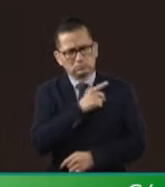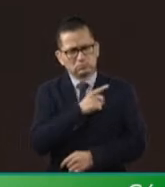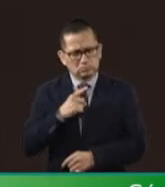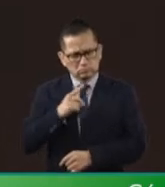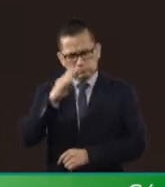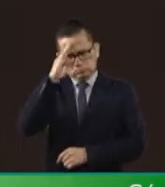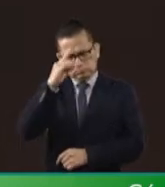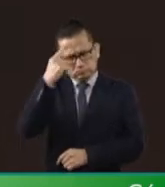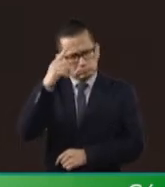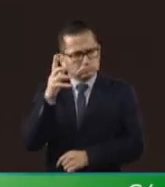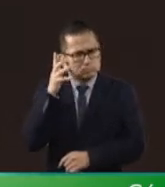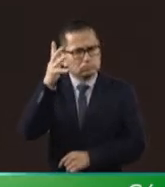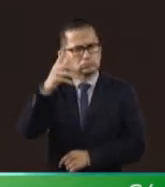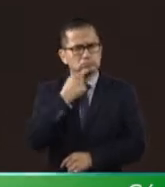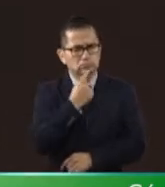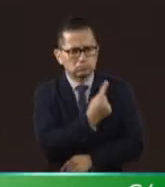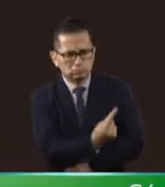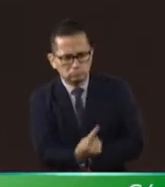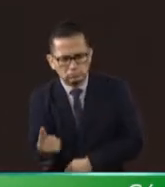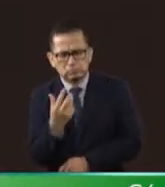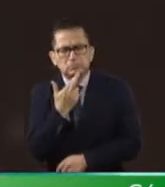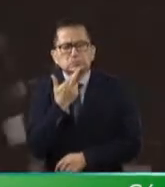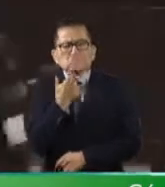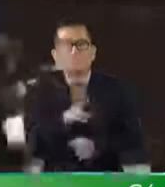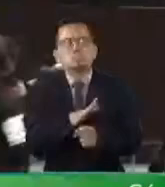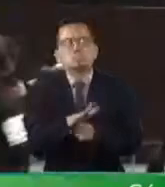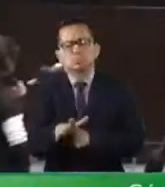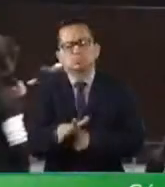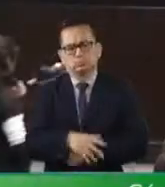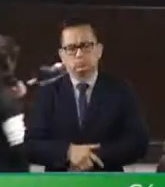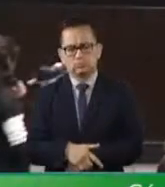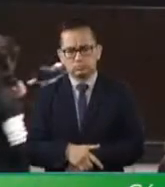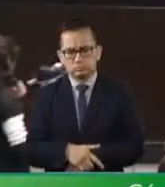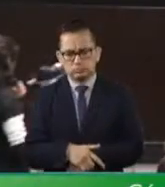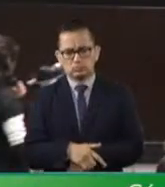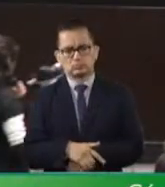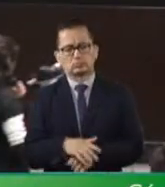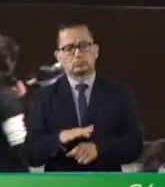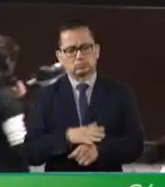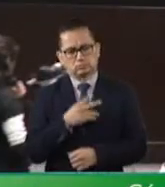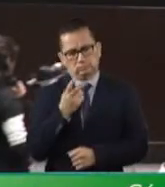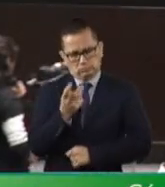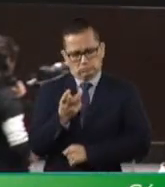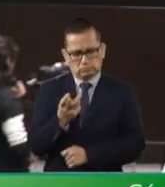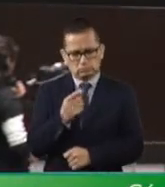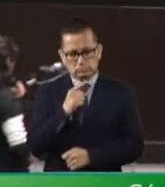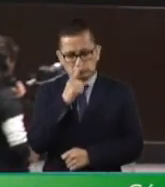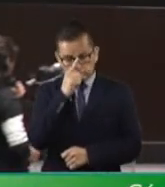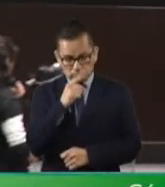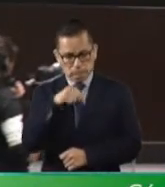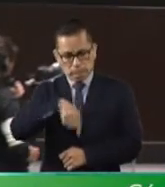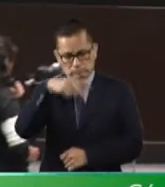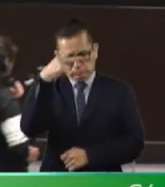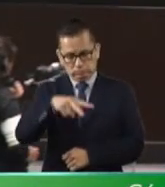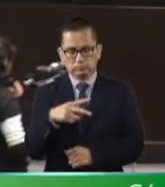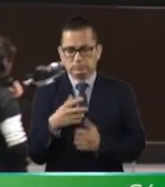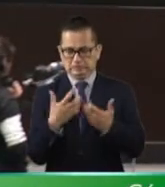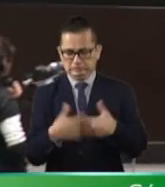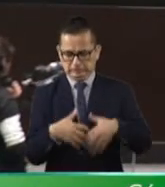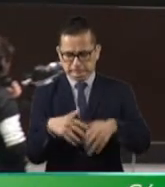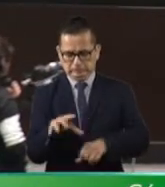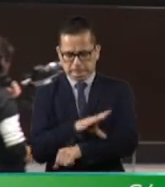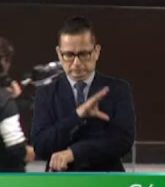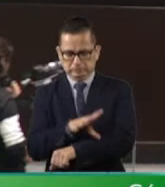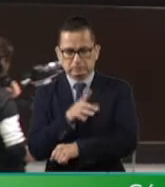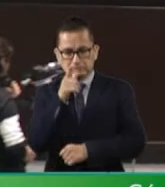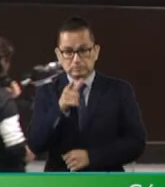niñas y niños, lo que es mejor para México. Por ello, la generación de la energía eléctrica en nuestro país no puede